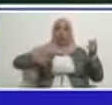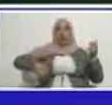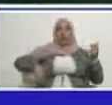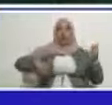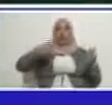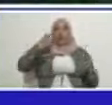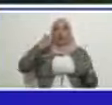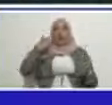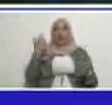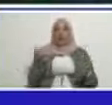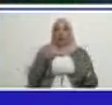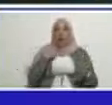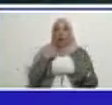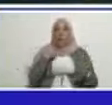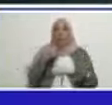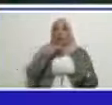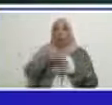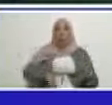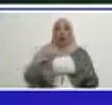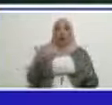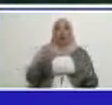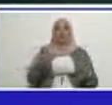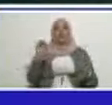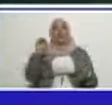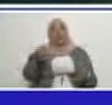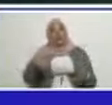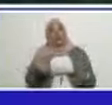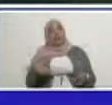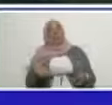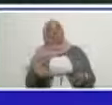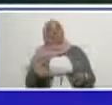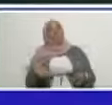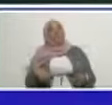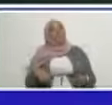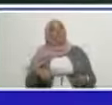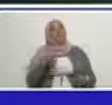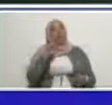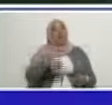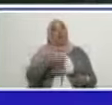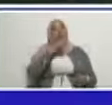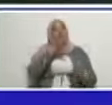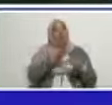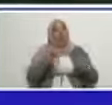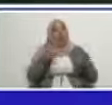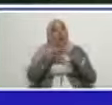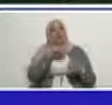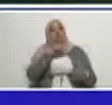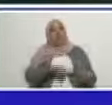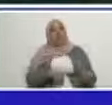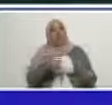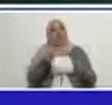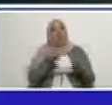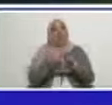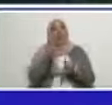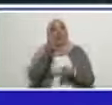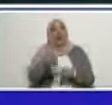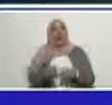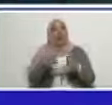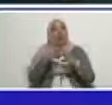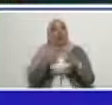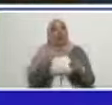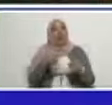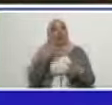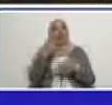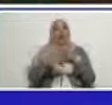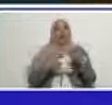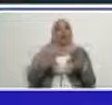en TikTok, imagínese usted. ¿Novelas? TikTok, sí. ¿Se ven novelas en TikTok? Sí. Cuéntame eso. Series. Series, ¿verdad? Sí, claro, hay gente